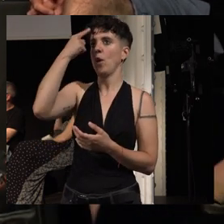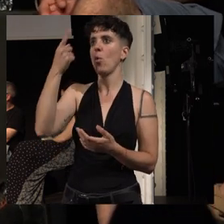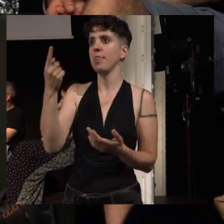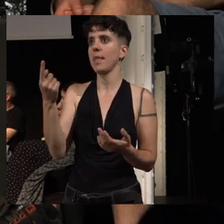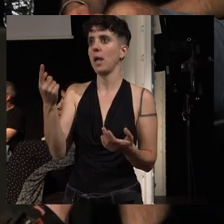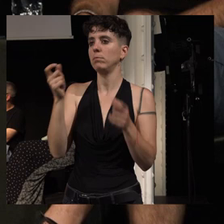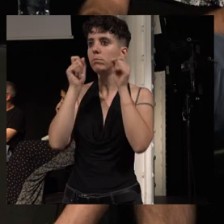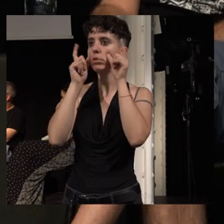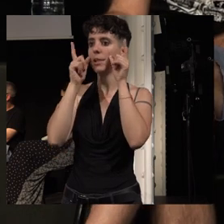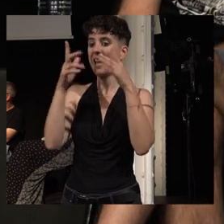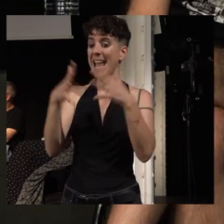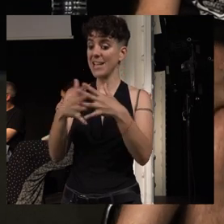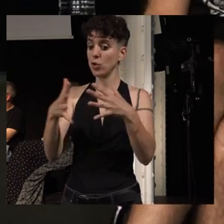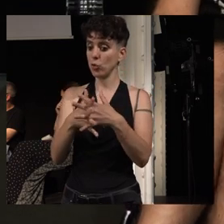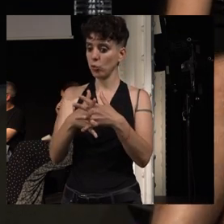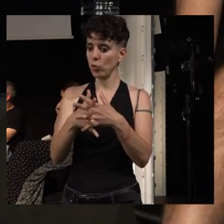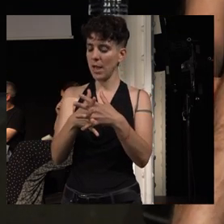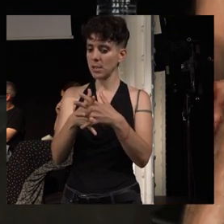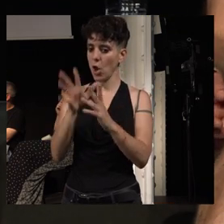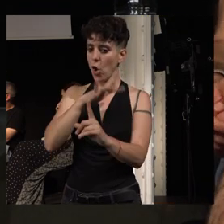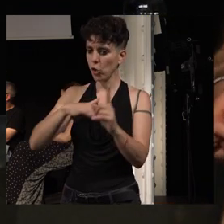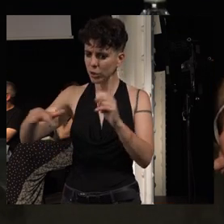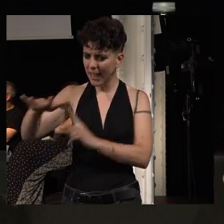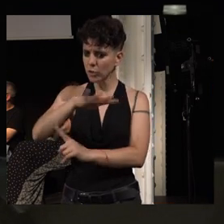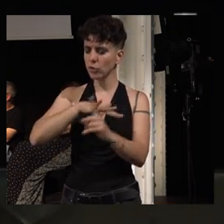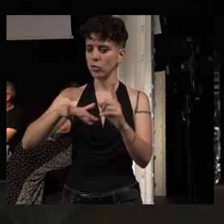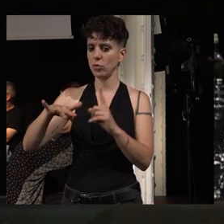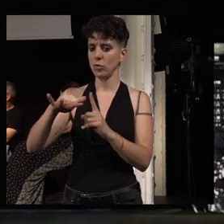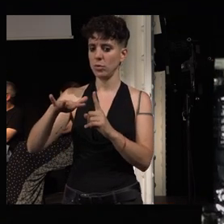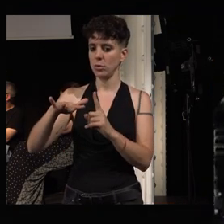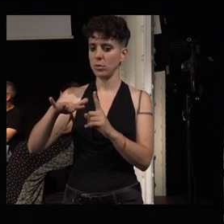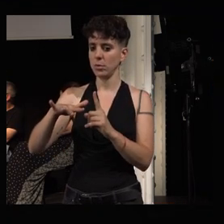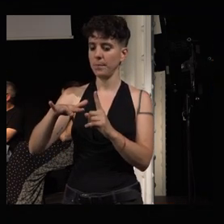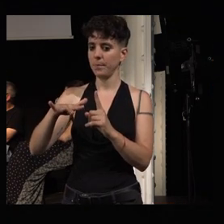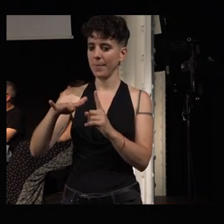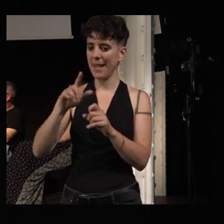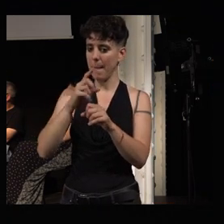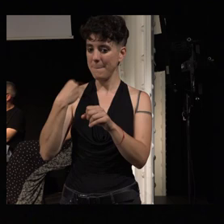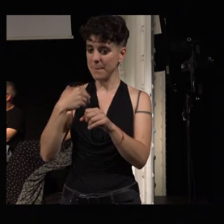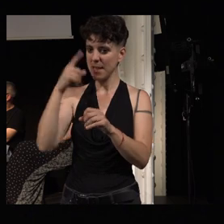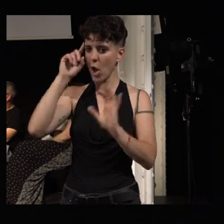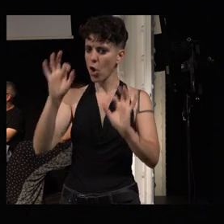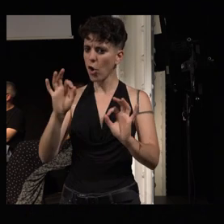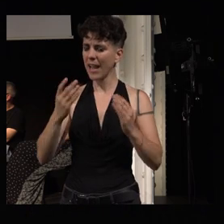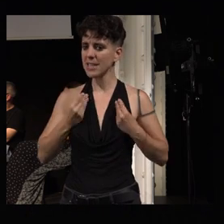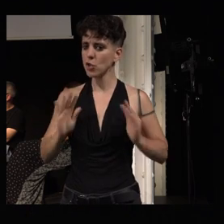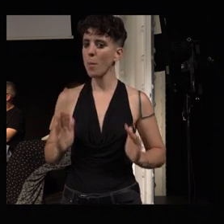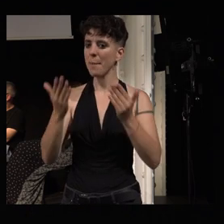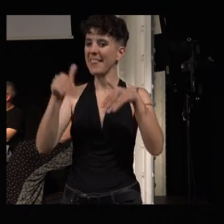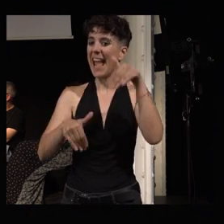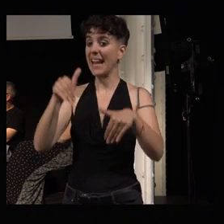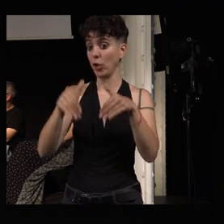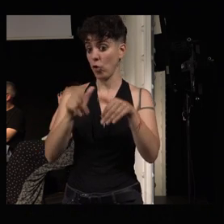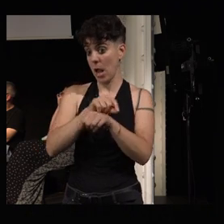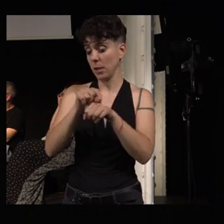creo que las estructuras en las que se ubican, los contextos a los que deben someterse y las propias lógicas de supervivencia electoral,